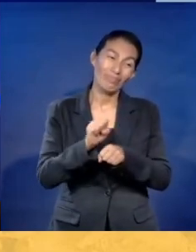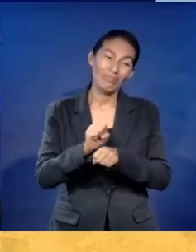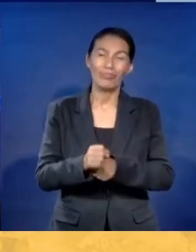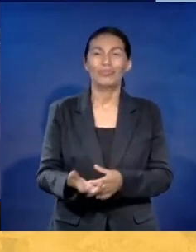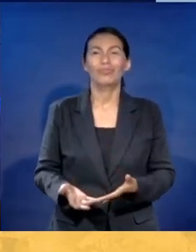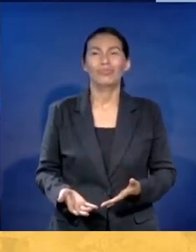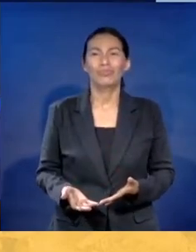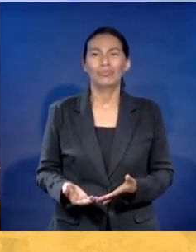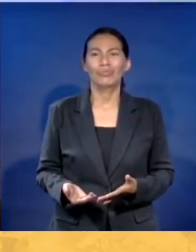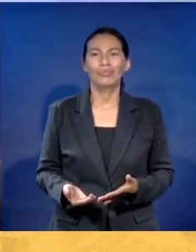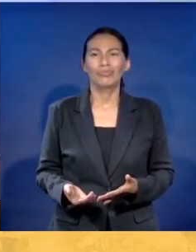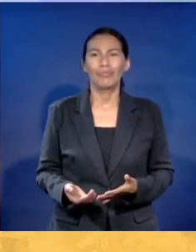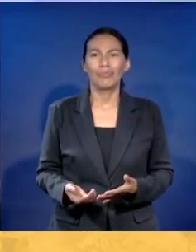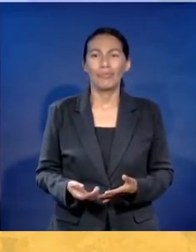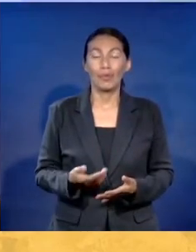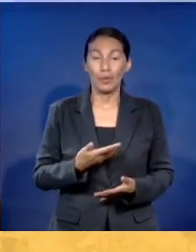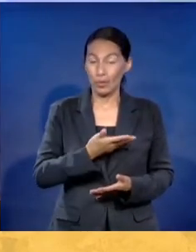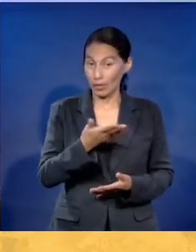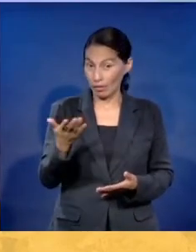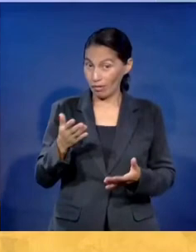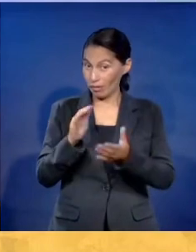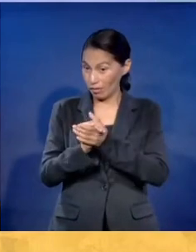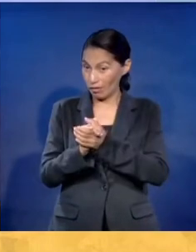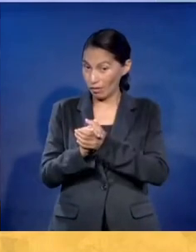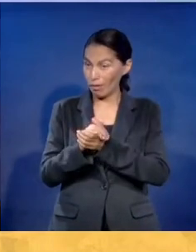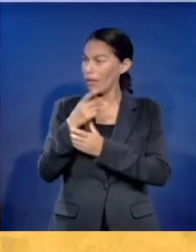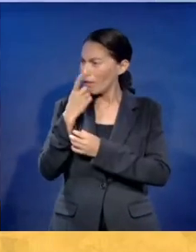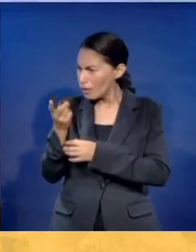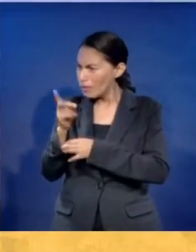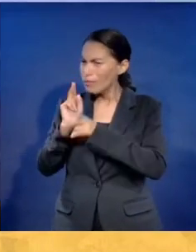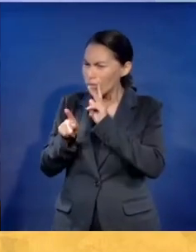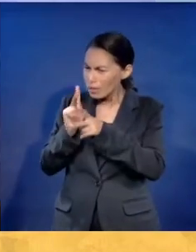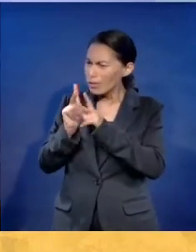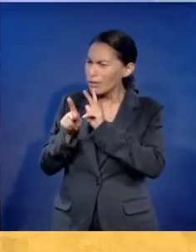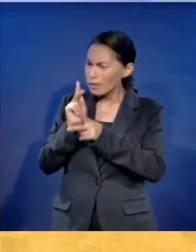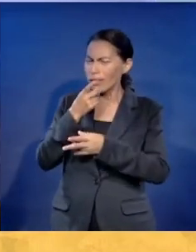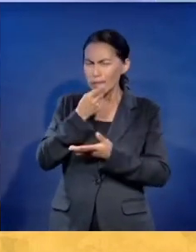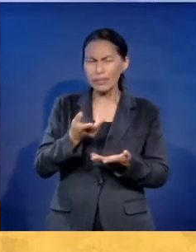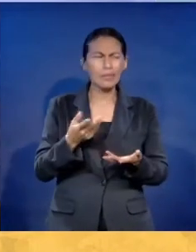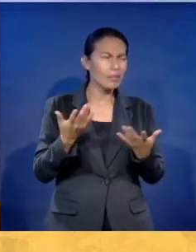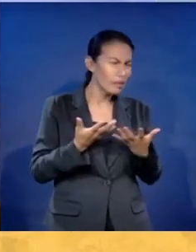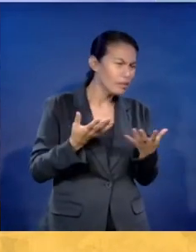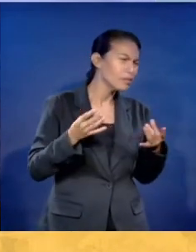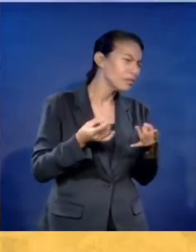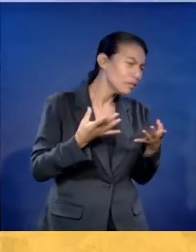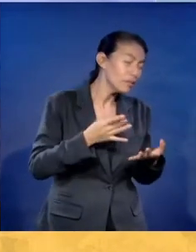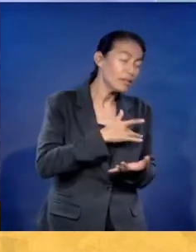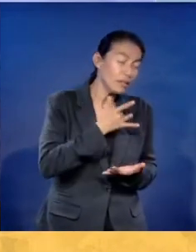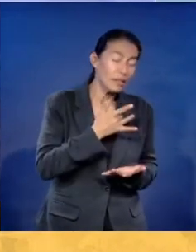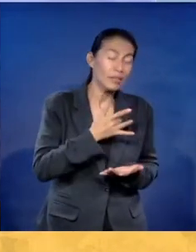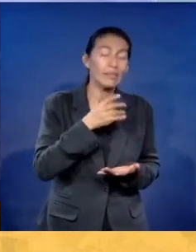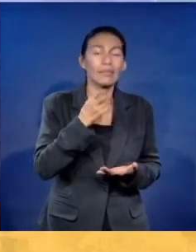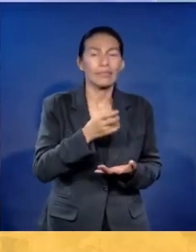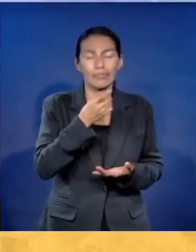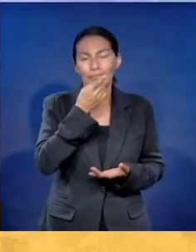casado tiene que expresar las cosas como está pero también hay que saber expresarlas cuando usted se va